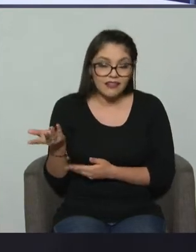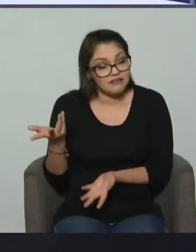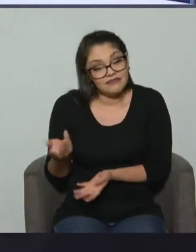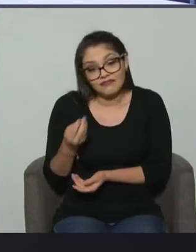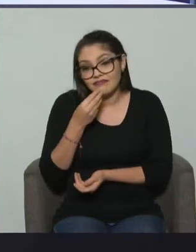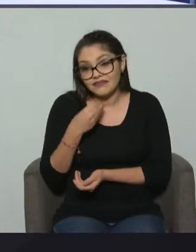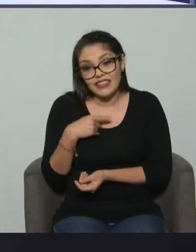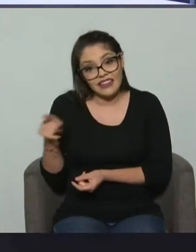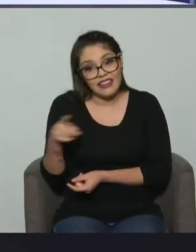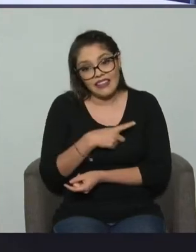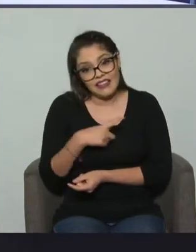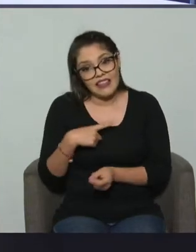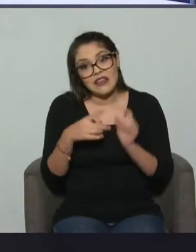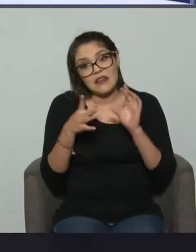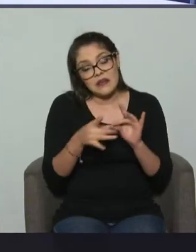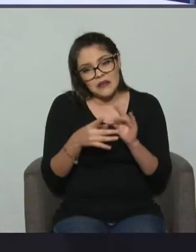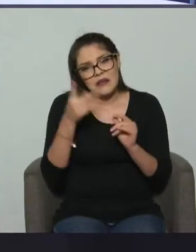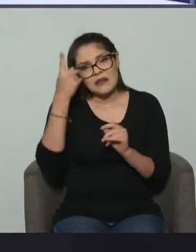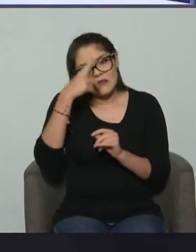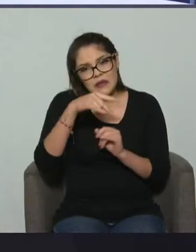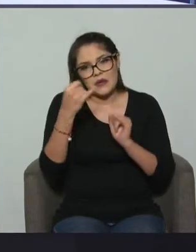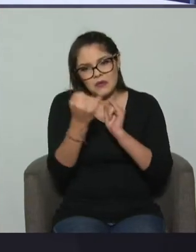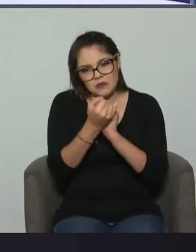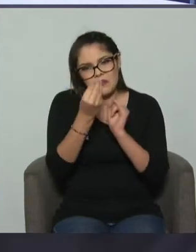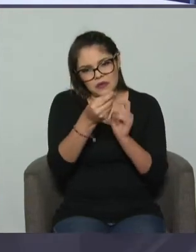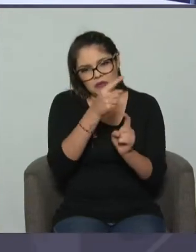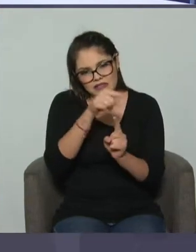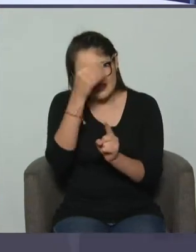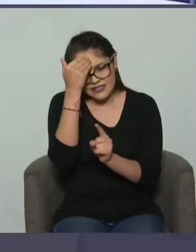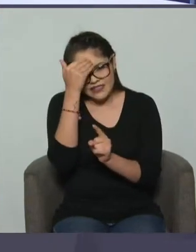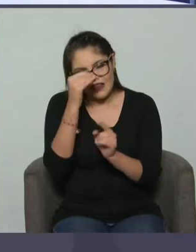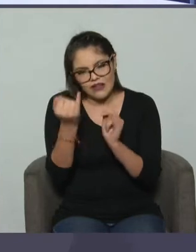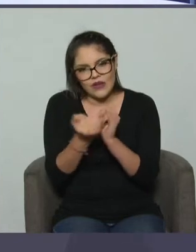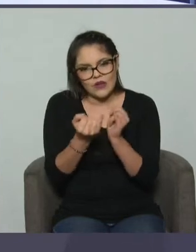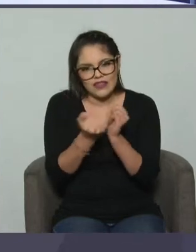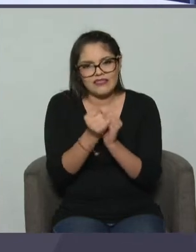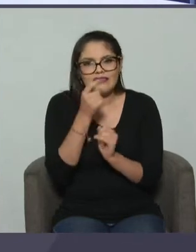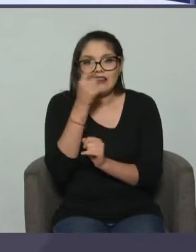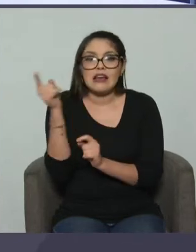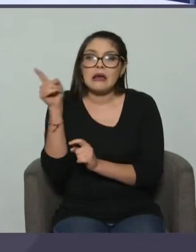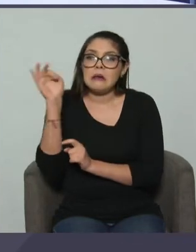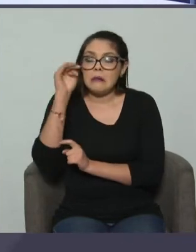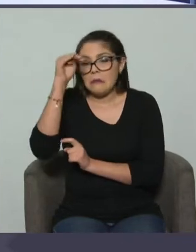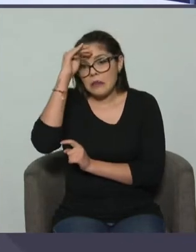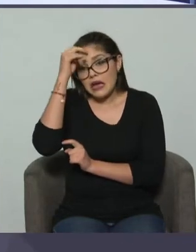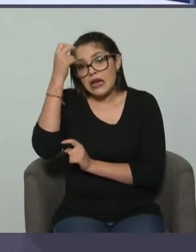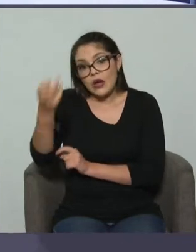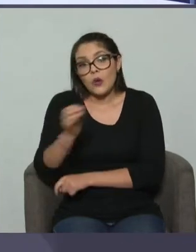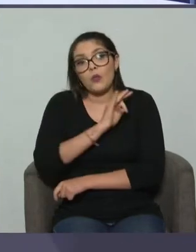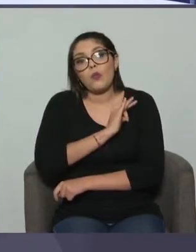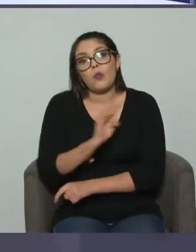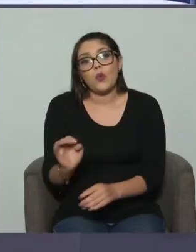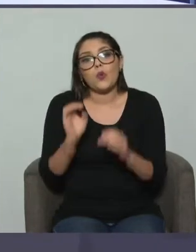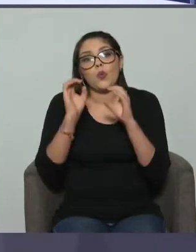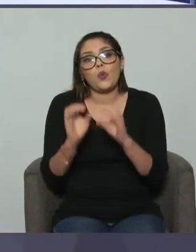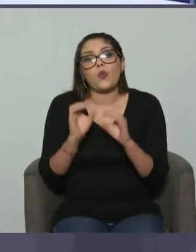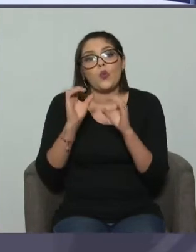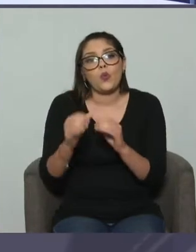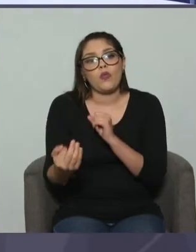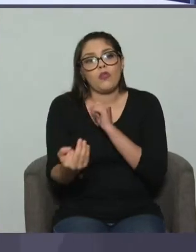lo que es una escuela, lo que es un parque, lo que son tantos lugares públicos que hoy tenemos de